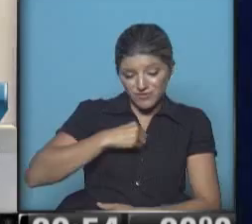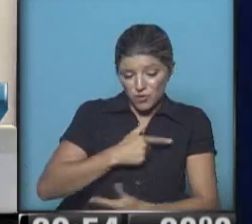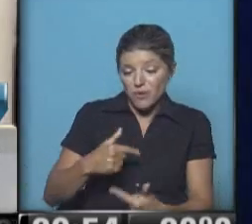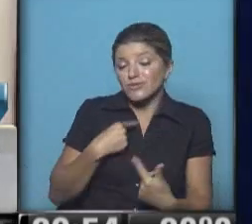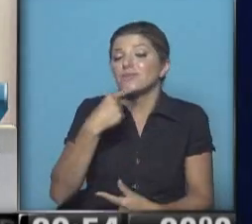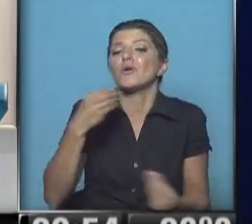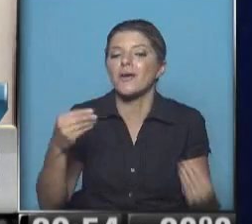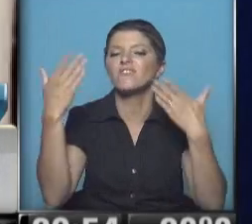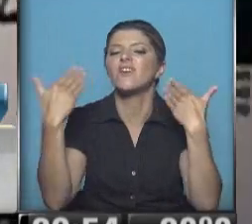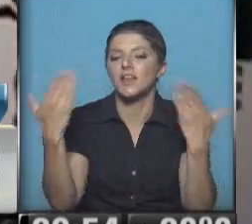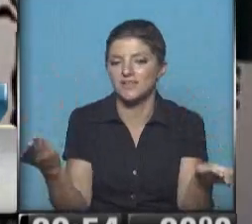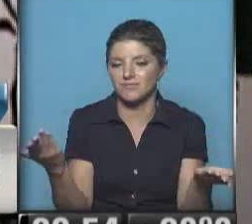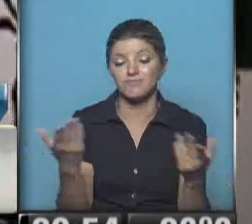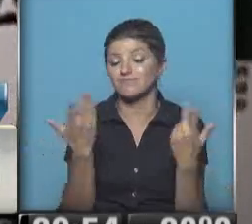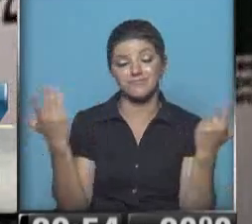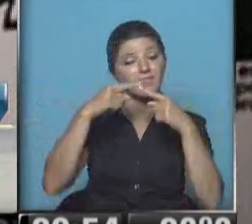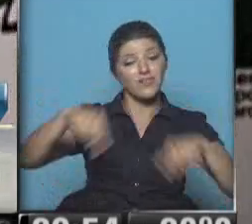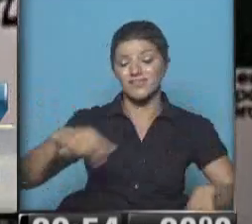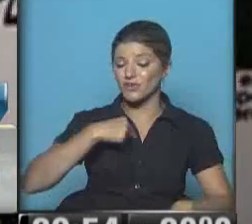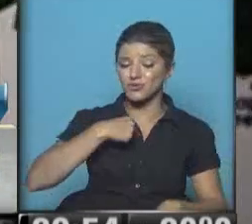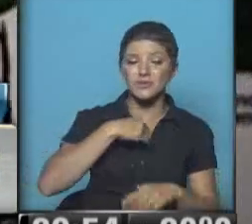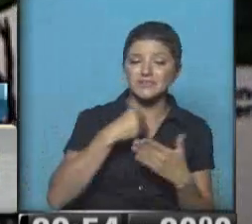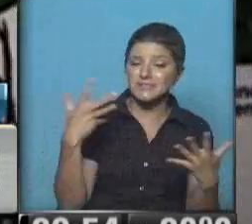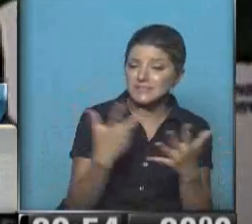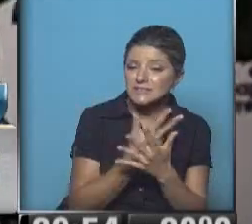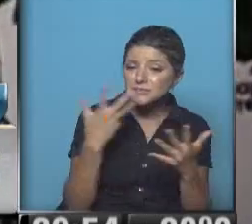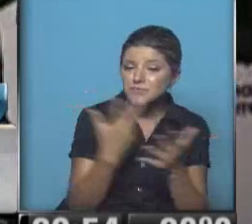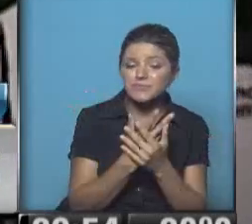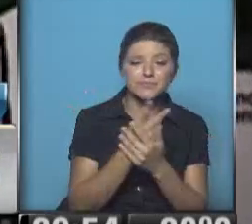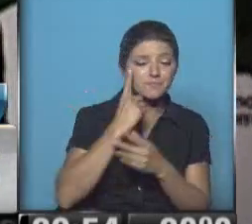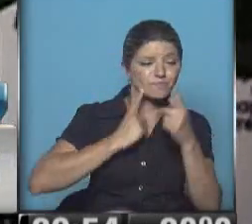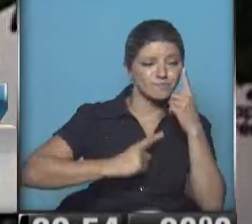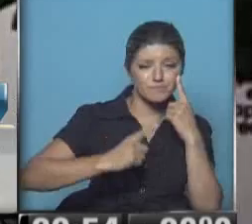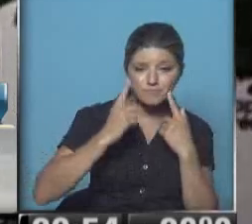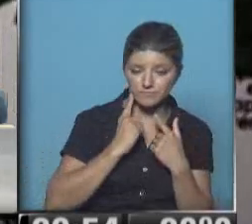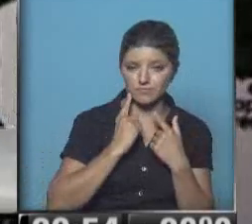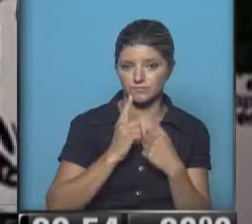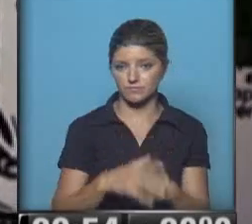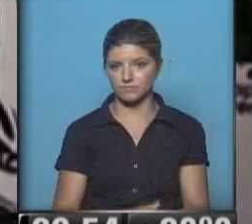sino todo lo contrario. Hay dolor, hay llanto dentro de nosotros.